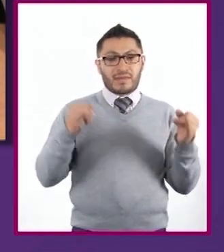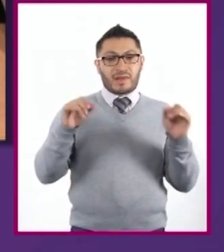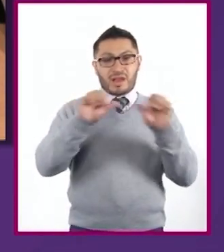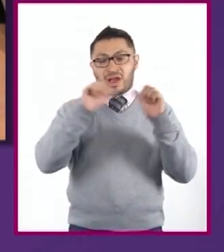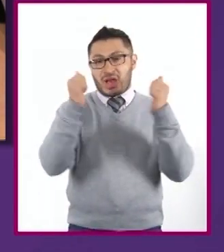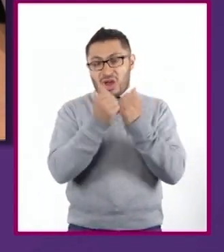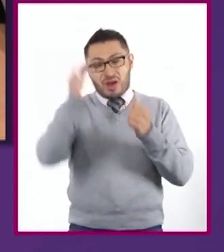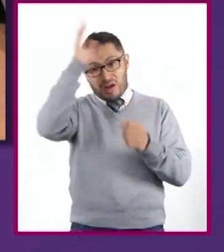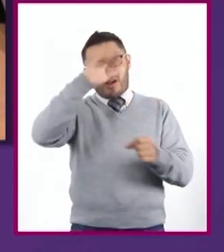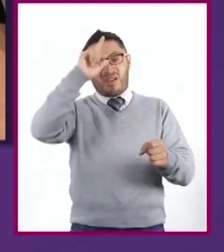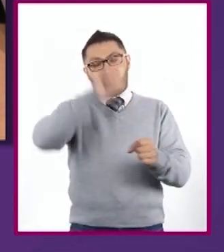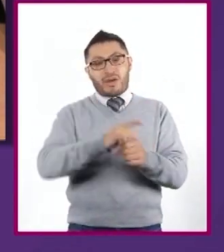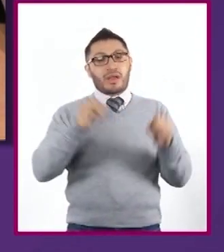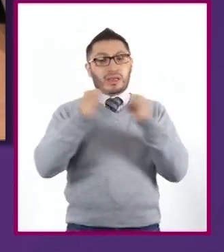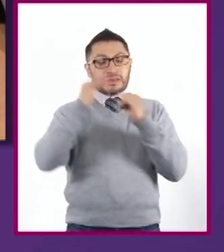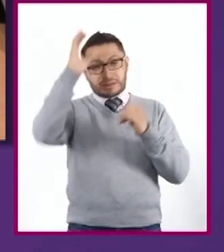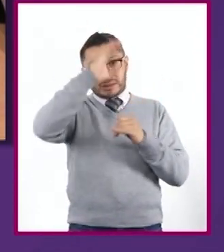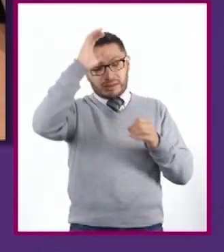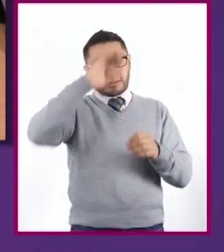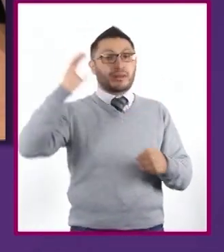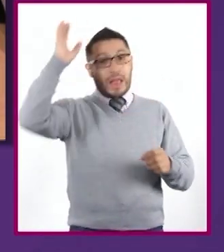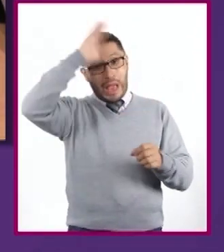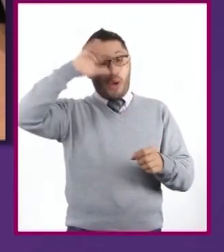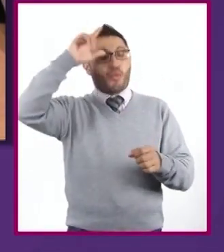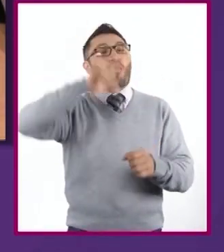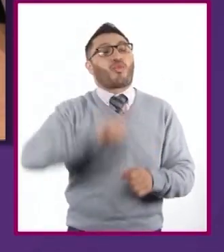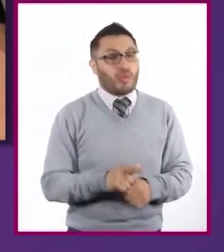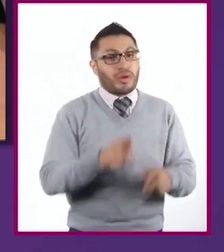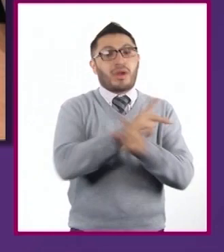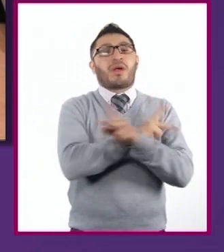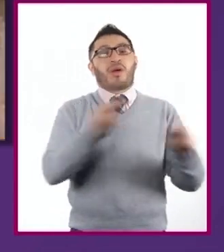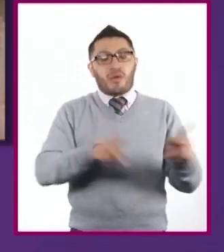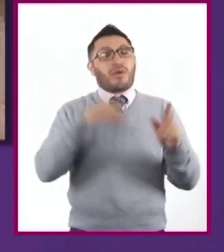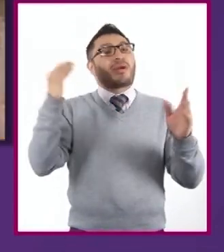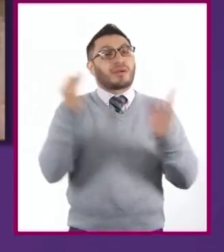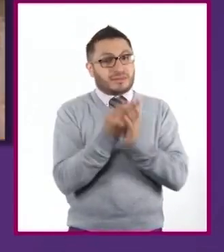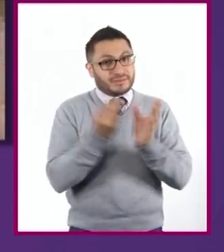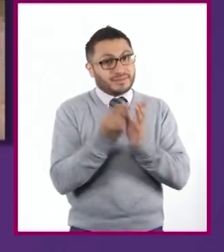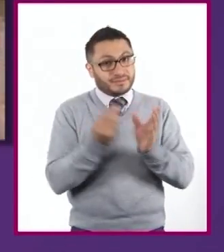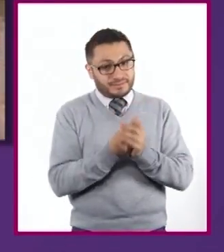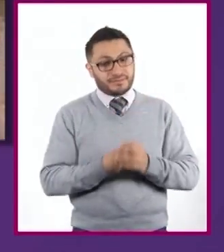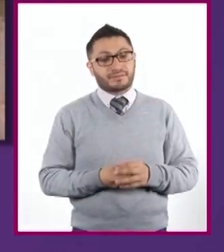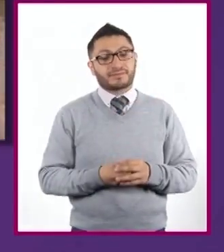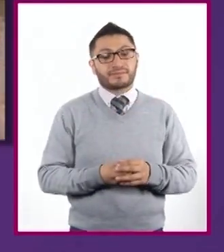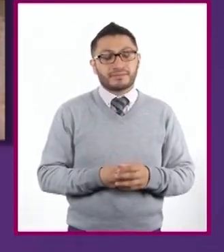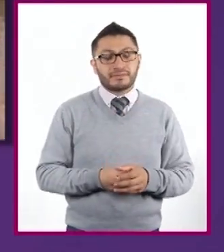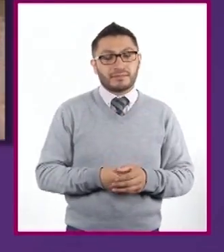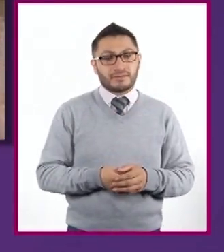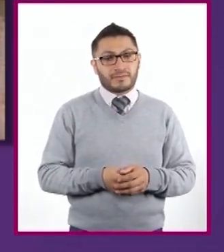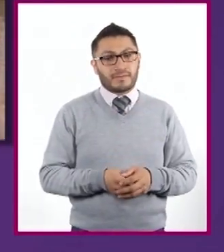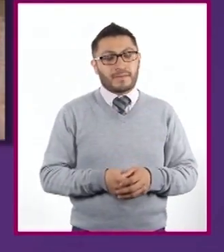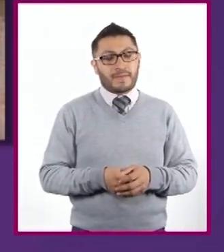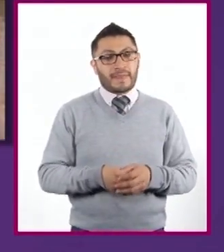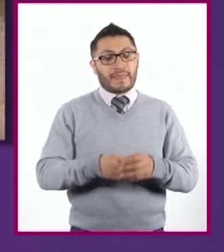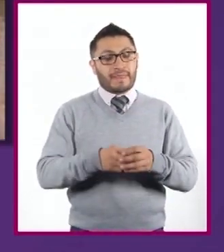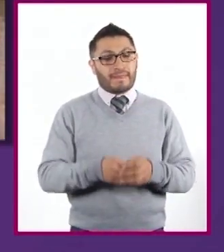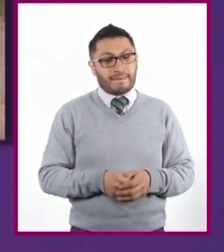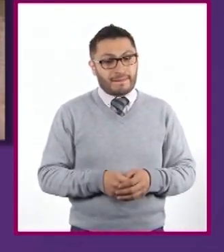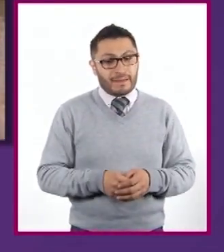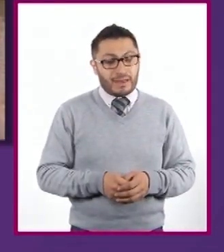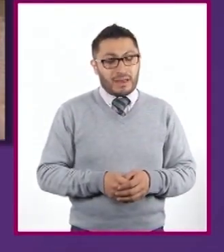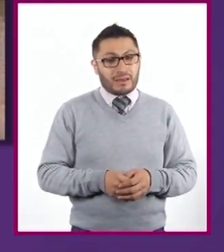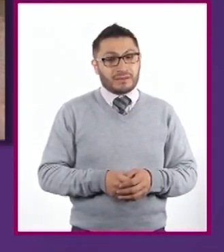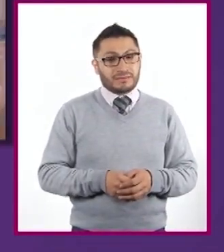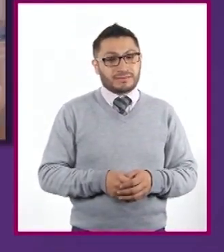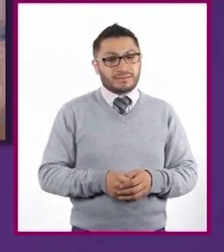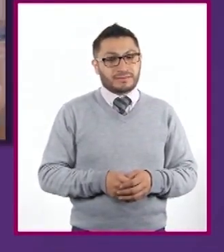culturales, instituciones científicas y culturales, públicas y privadas. Llevamos nuestra preparación al horno